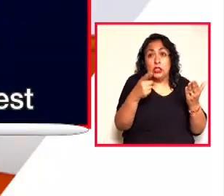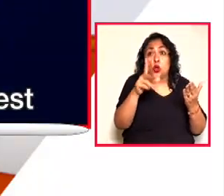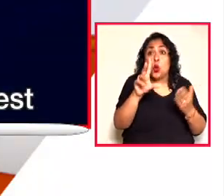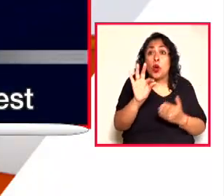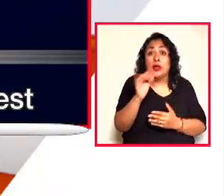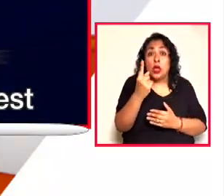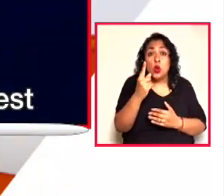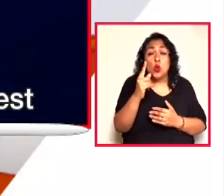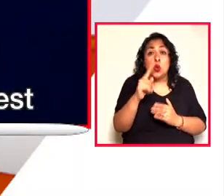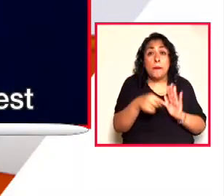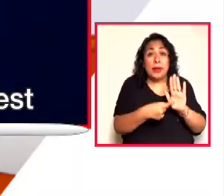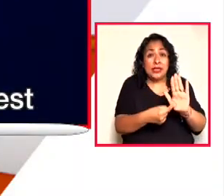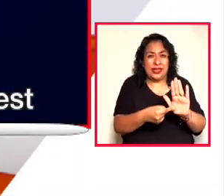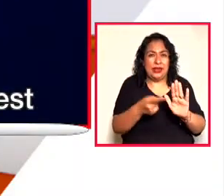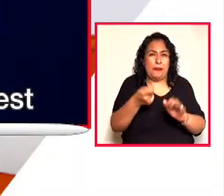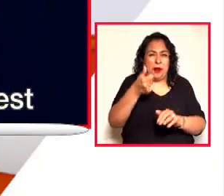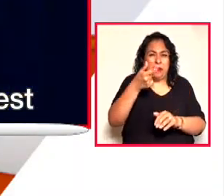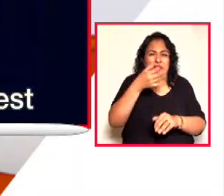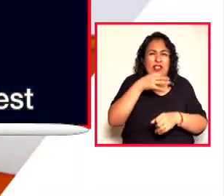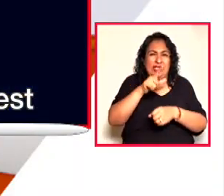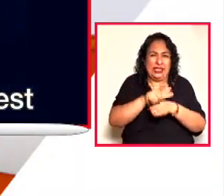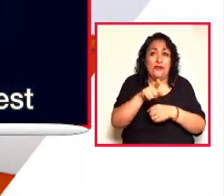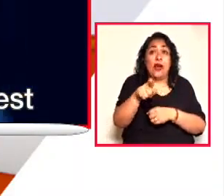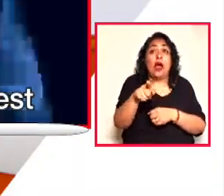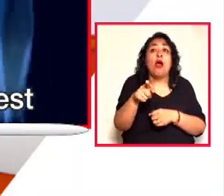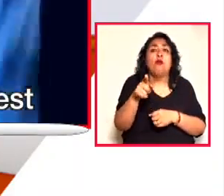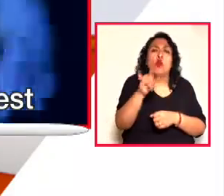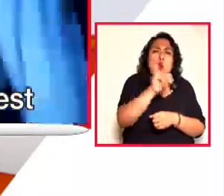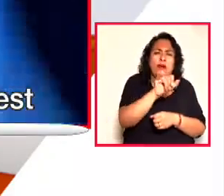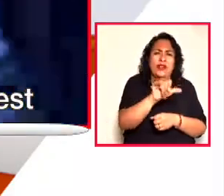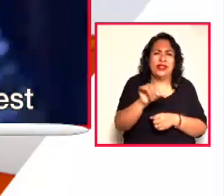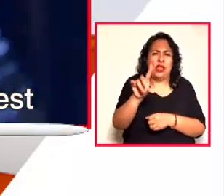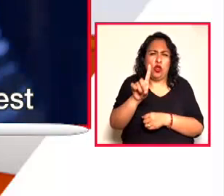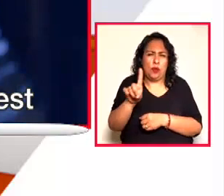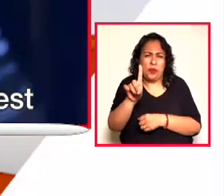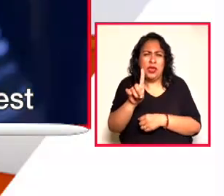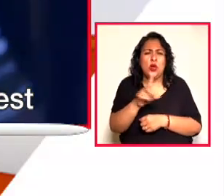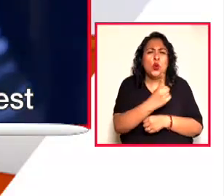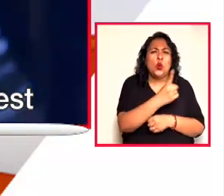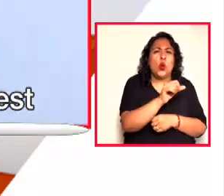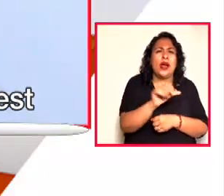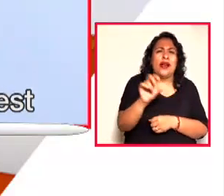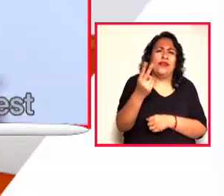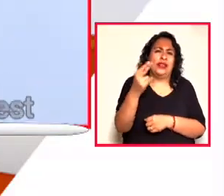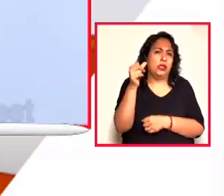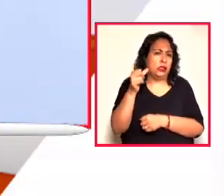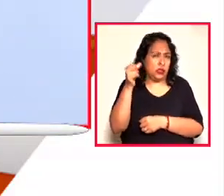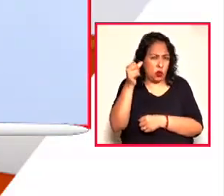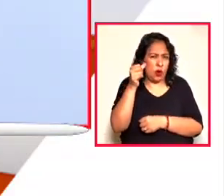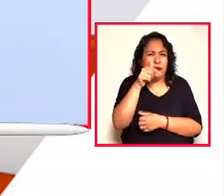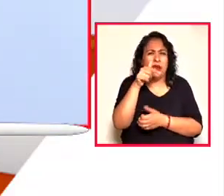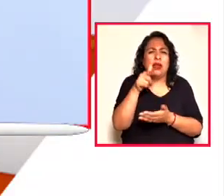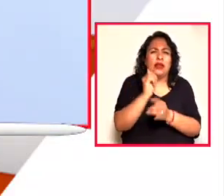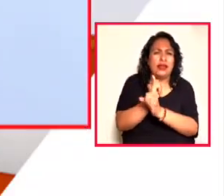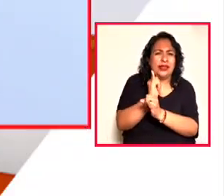festival Solid Air estarán disponibles de jueves a domingo entre el 1 y el 25 de abril en el sitio